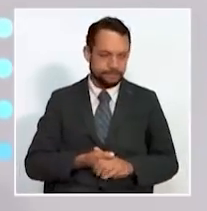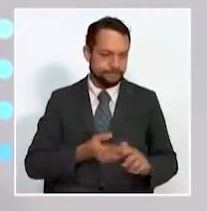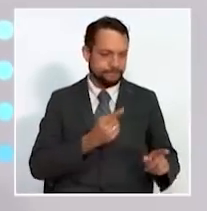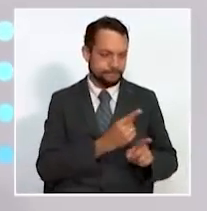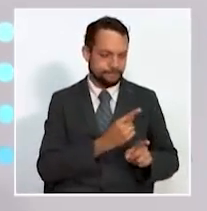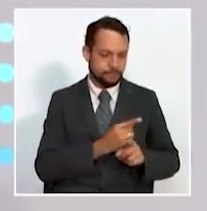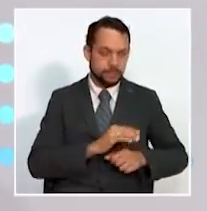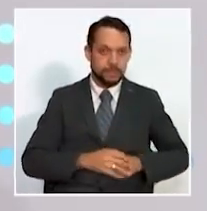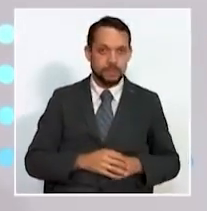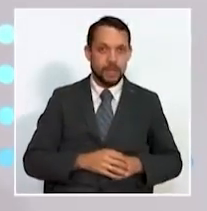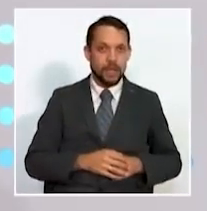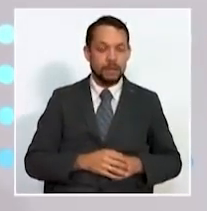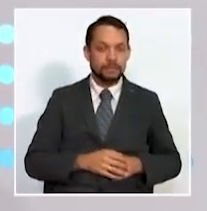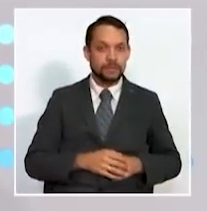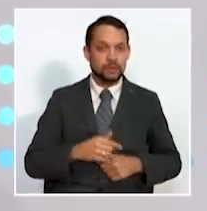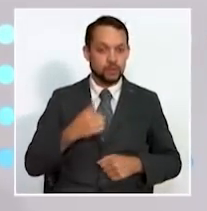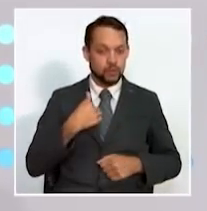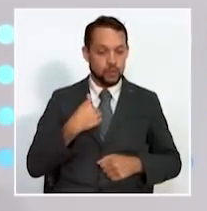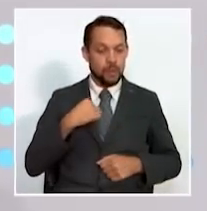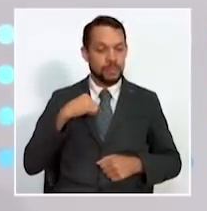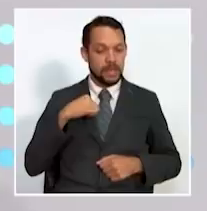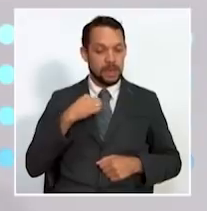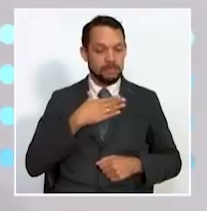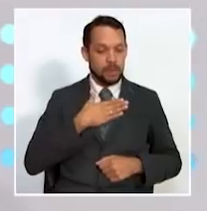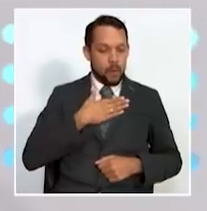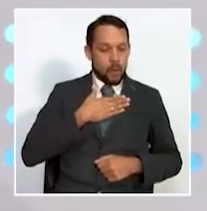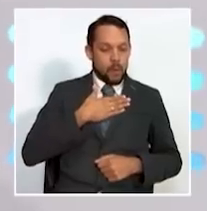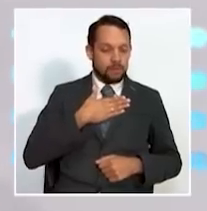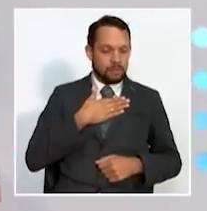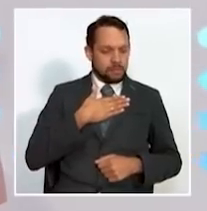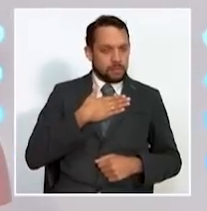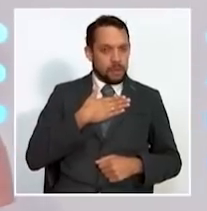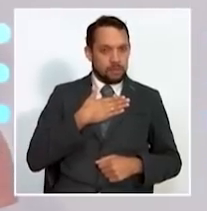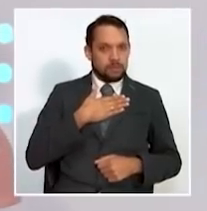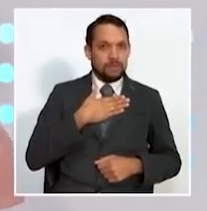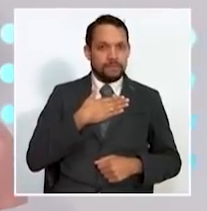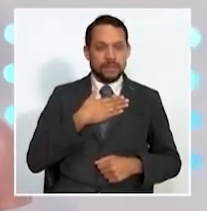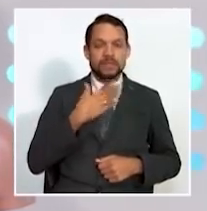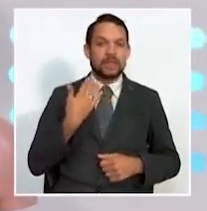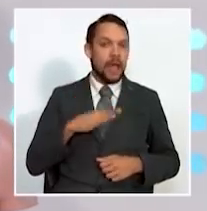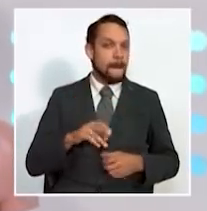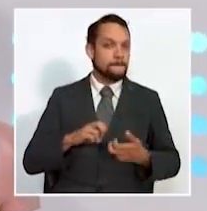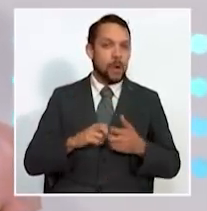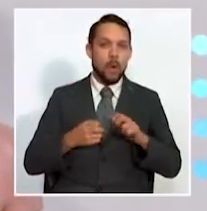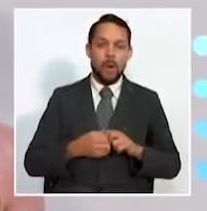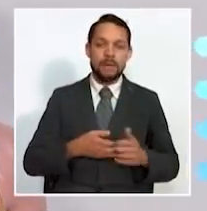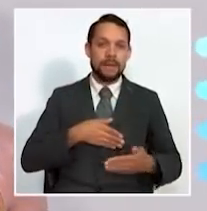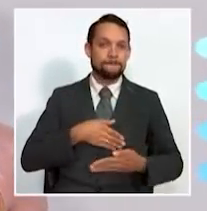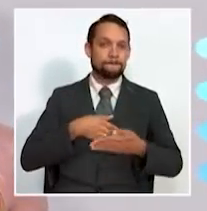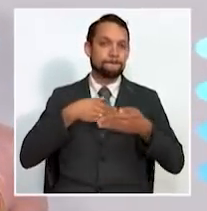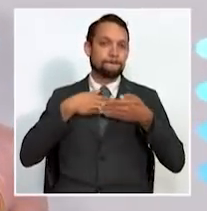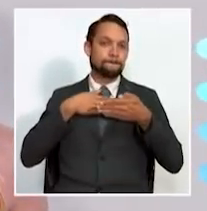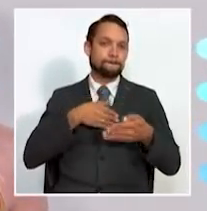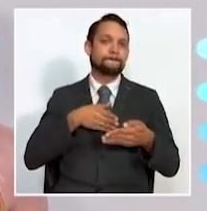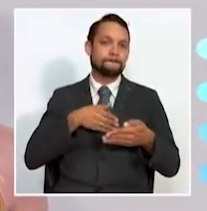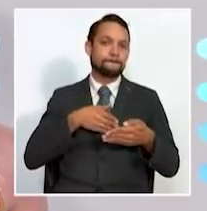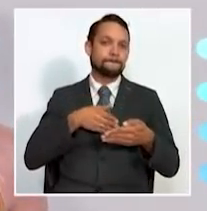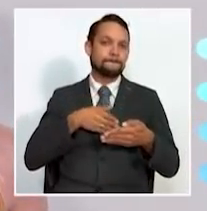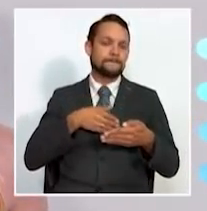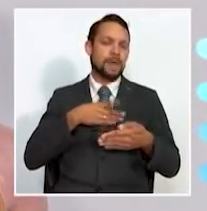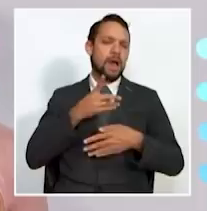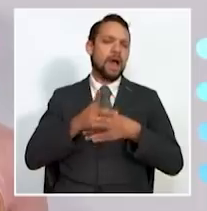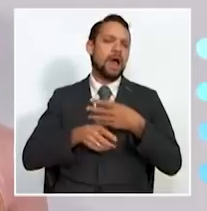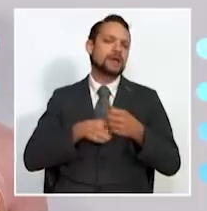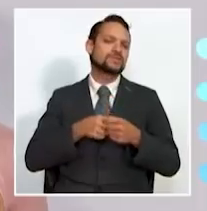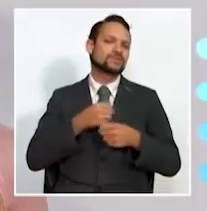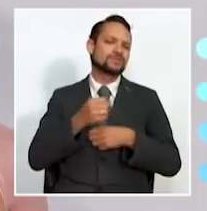paciente dice, tengo un asma de tantos años, nosotros ya decimos, eso es una enfermedad pulmonar obstructiva crónica, porque ya lleva tanto tiempo